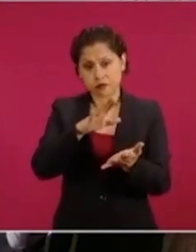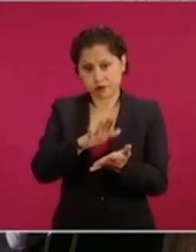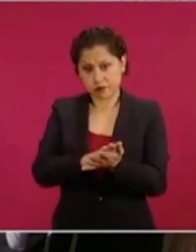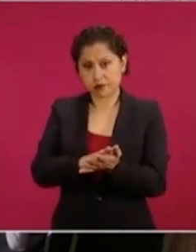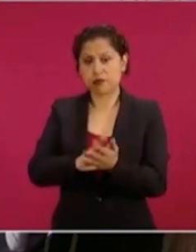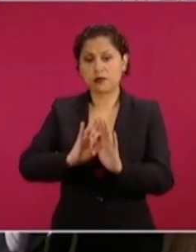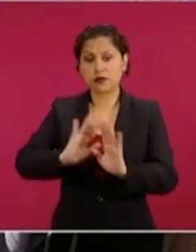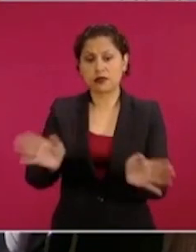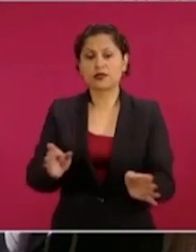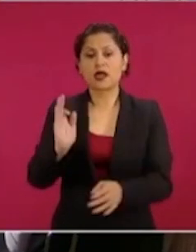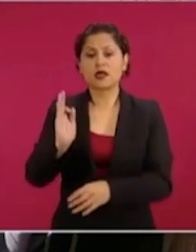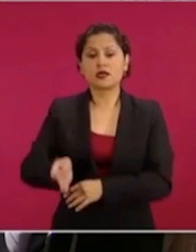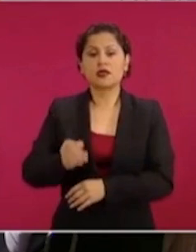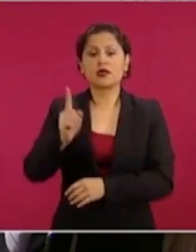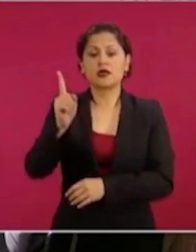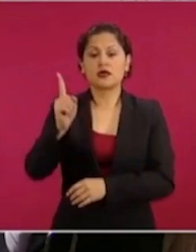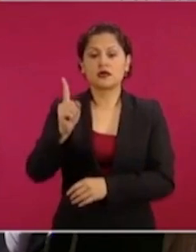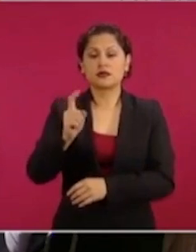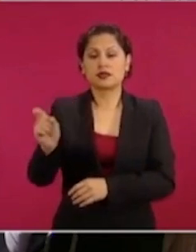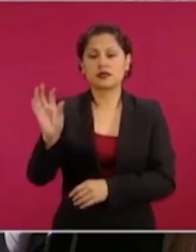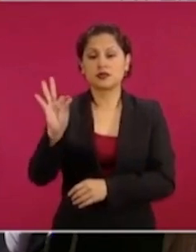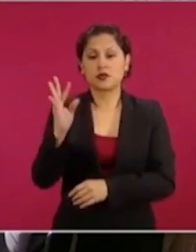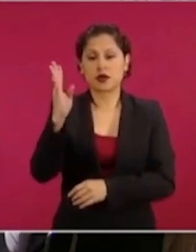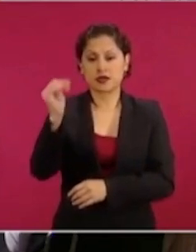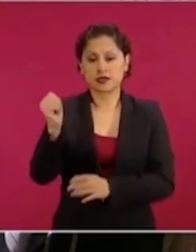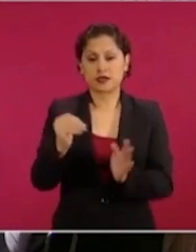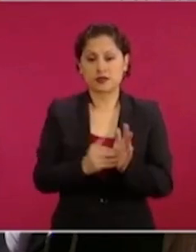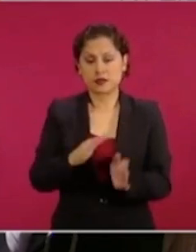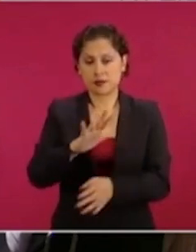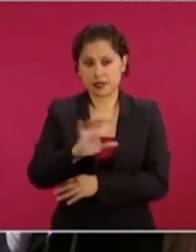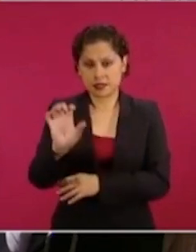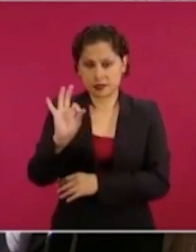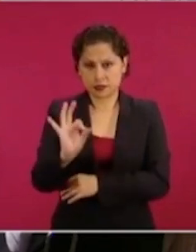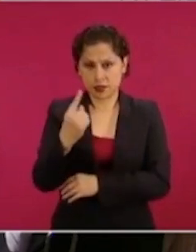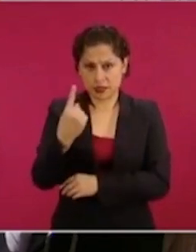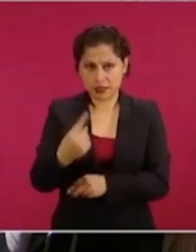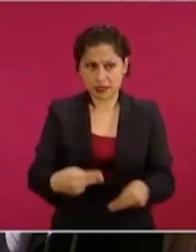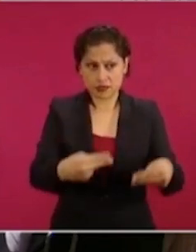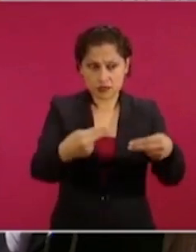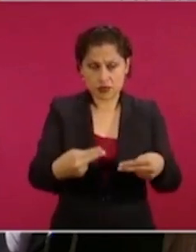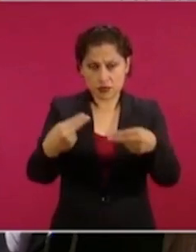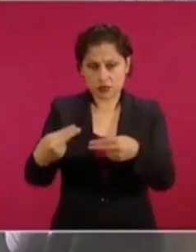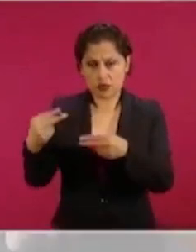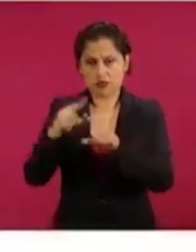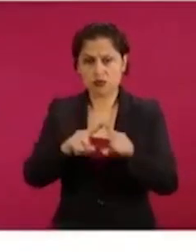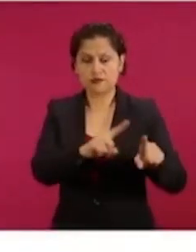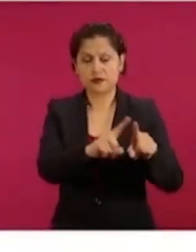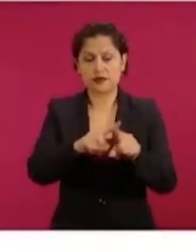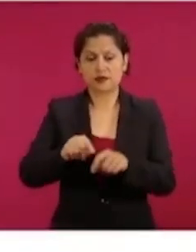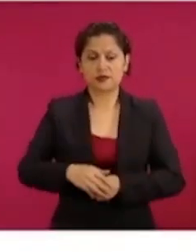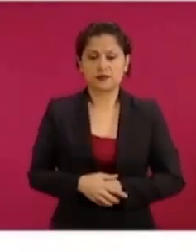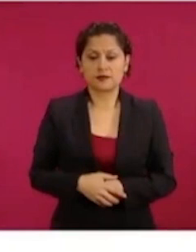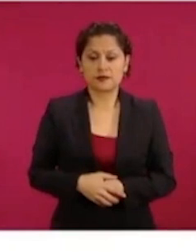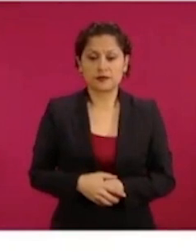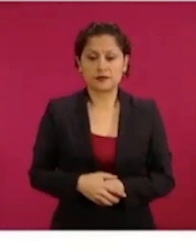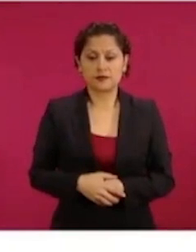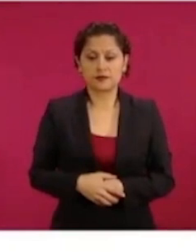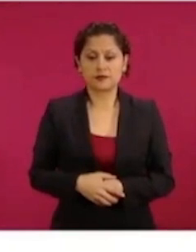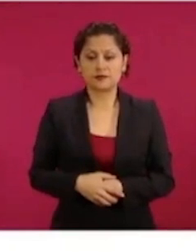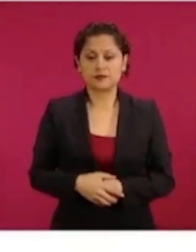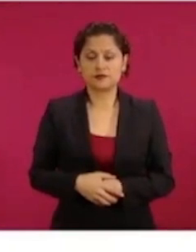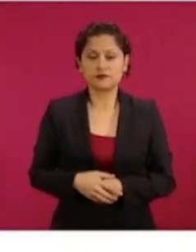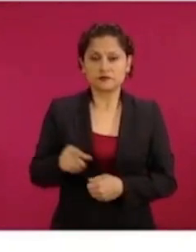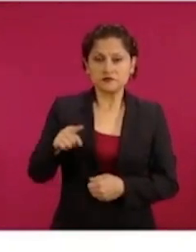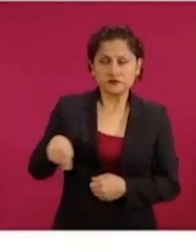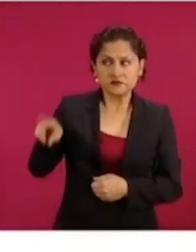149,000, casi 150,000 créditos para beneficiarios del censo. Estas